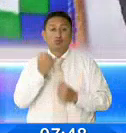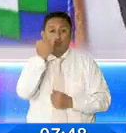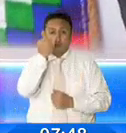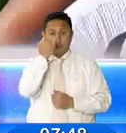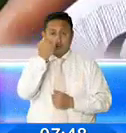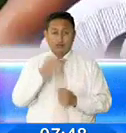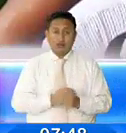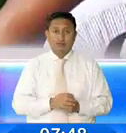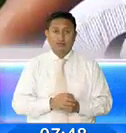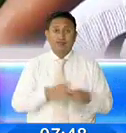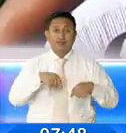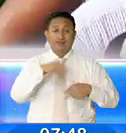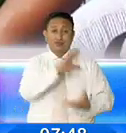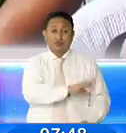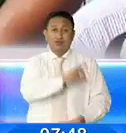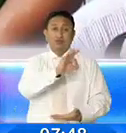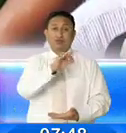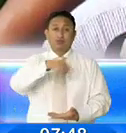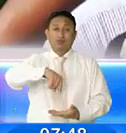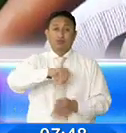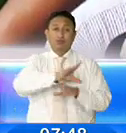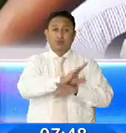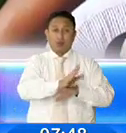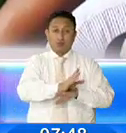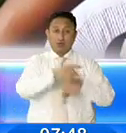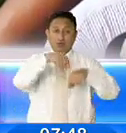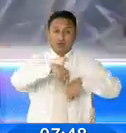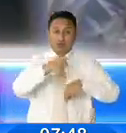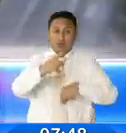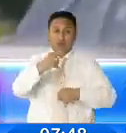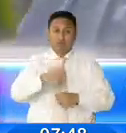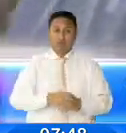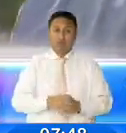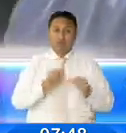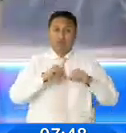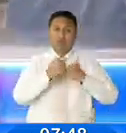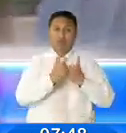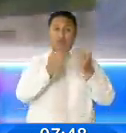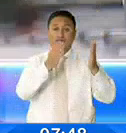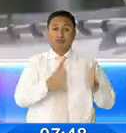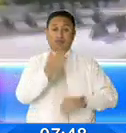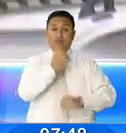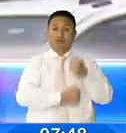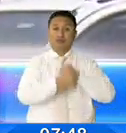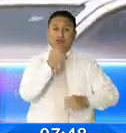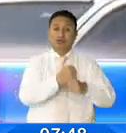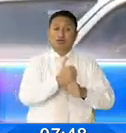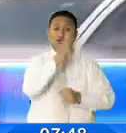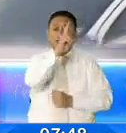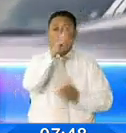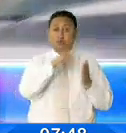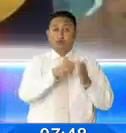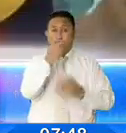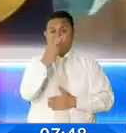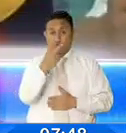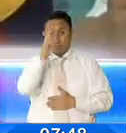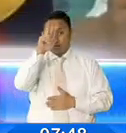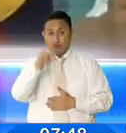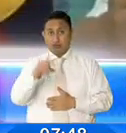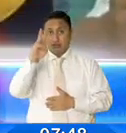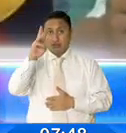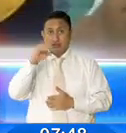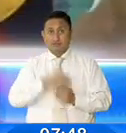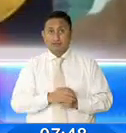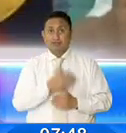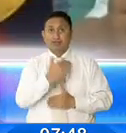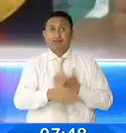CONAIE. Representó a la provincia de Zamora Chinchipe como diputado por Pachacútic en el año 2002 y 2006. Ya en el 2009